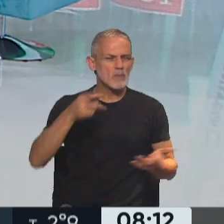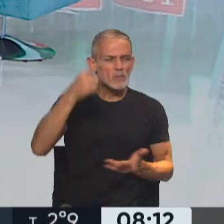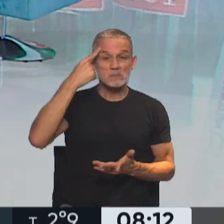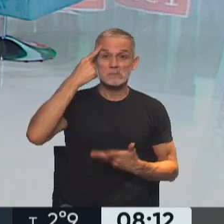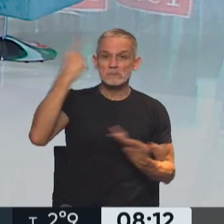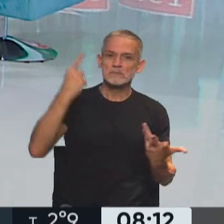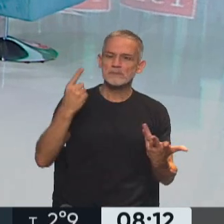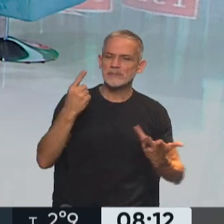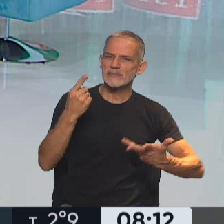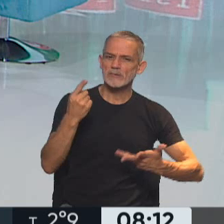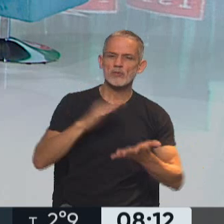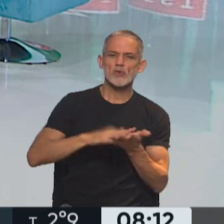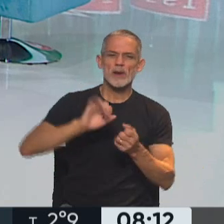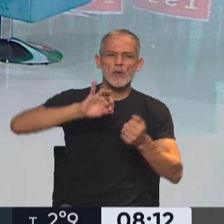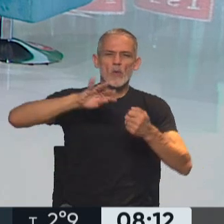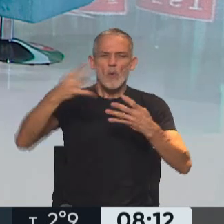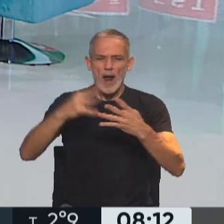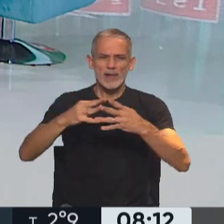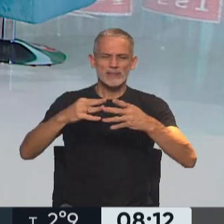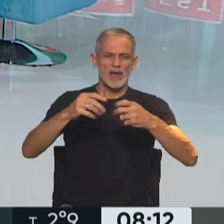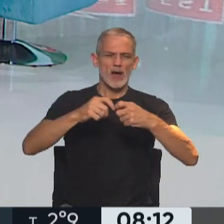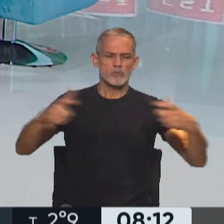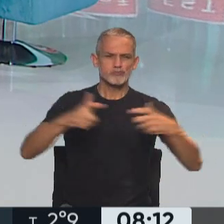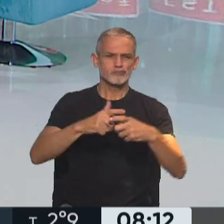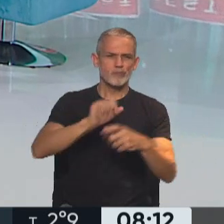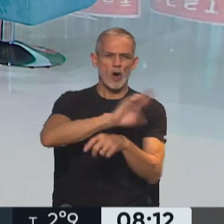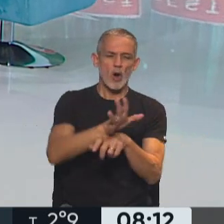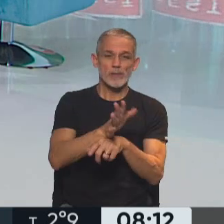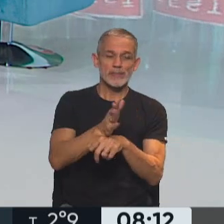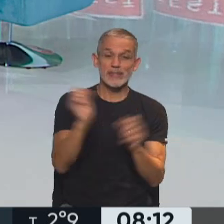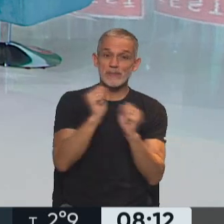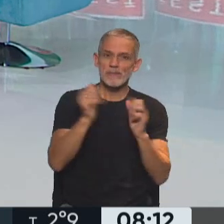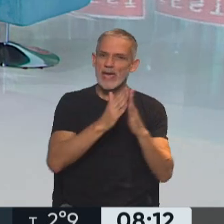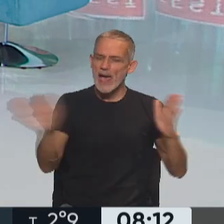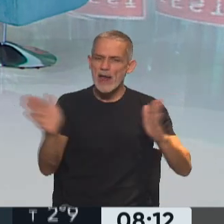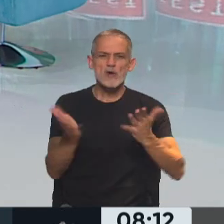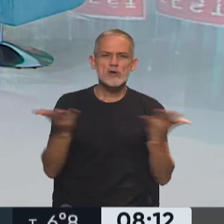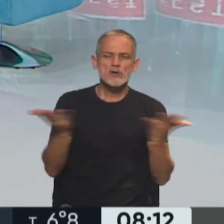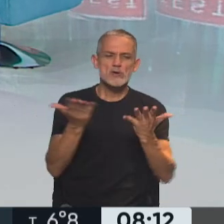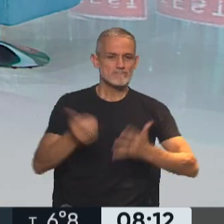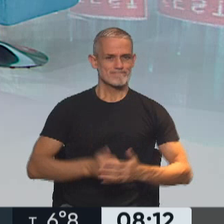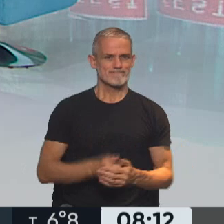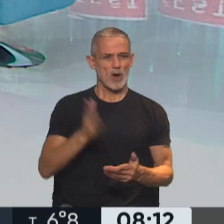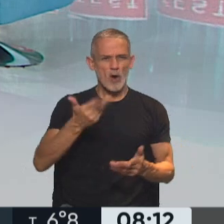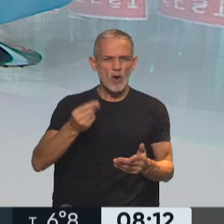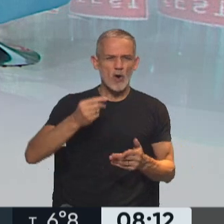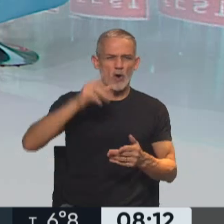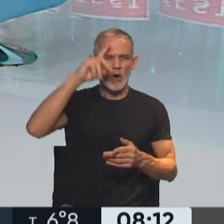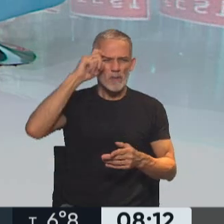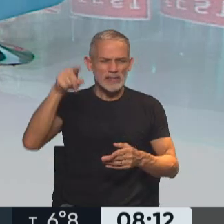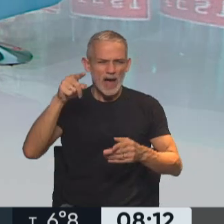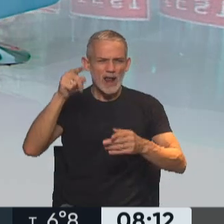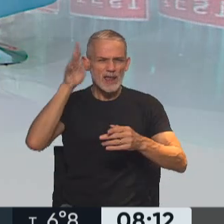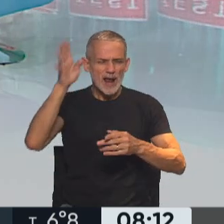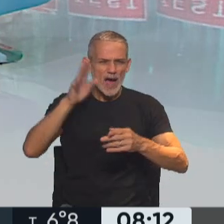vos, Leda, sobre esta cuarta ola? ¿Va a durar todo el invierno? ¿Cómo te la imaginás? ¿Va a tener repercusión en las terapias intensivas?